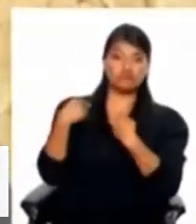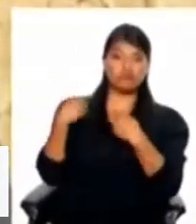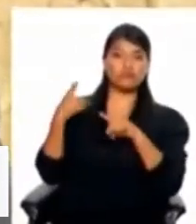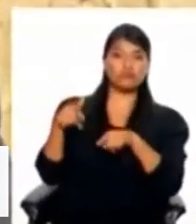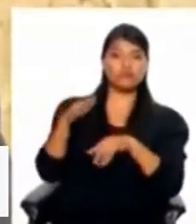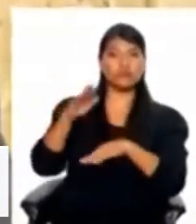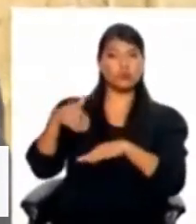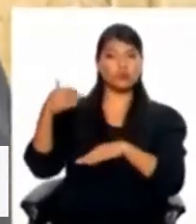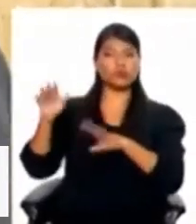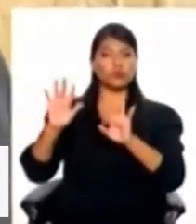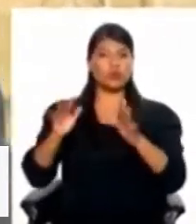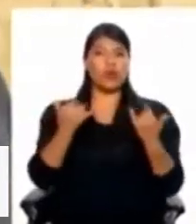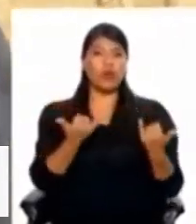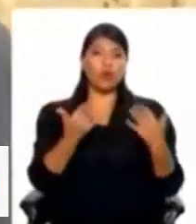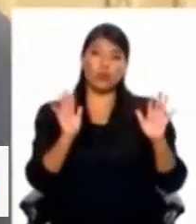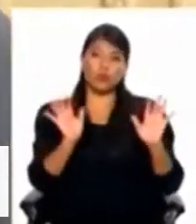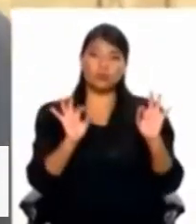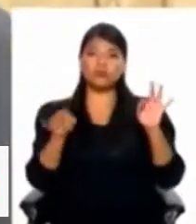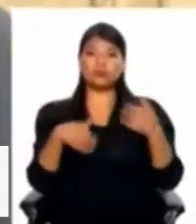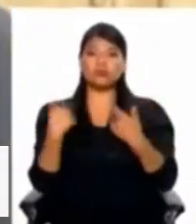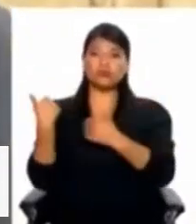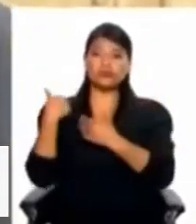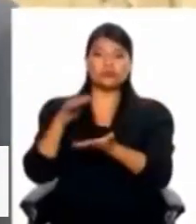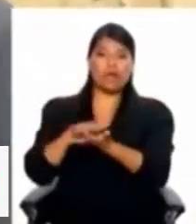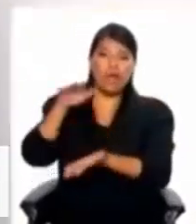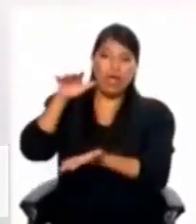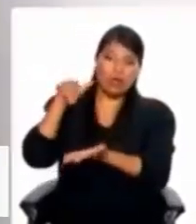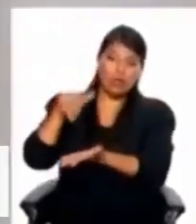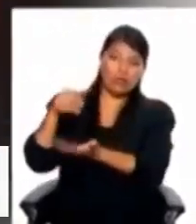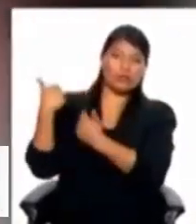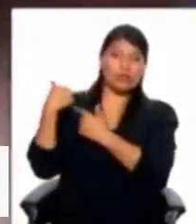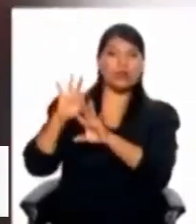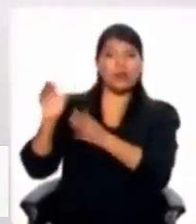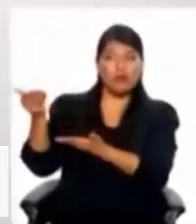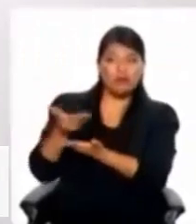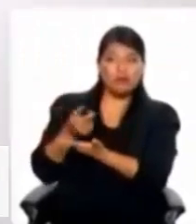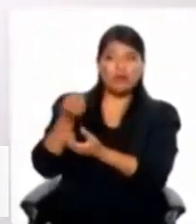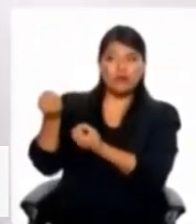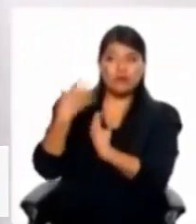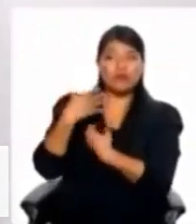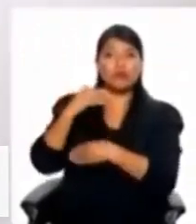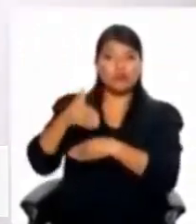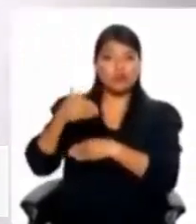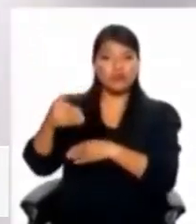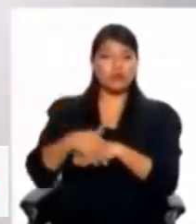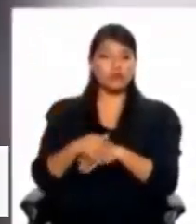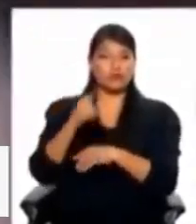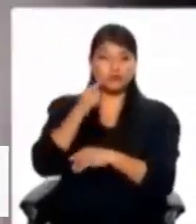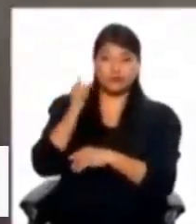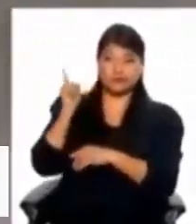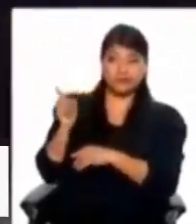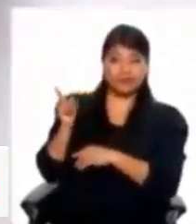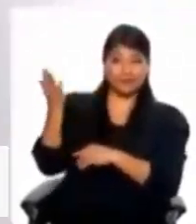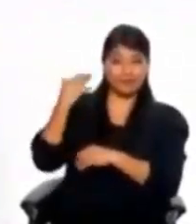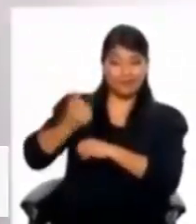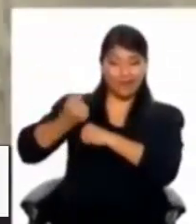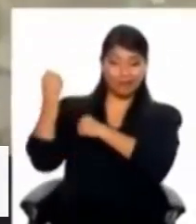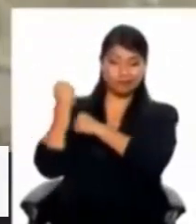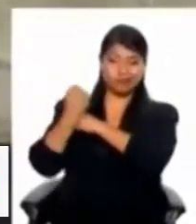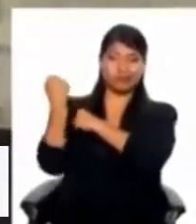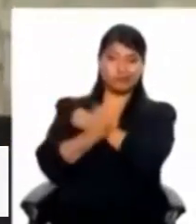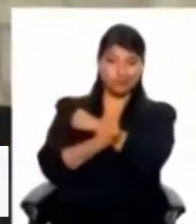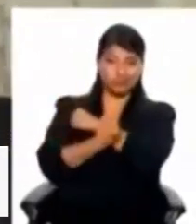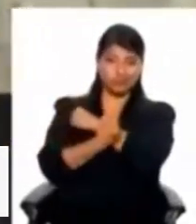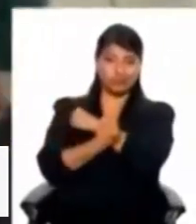cada solicitud, pero en este momento seguramente por la carga procesal no ha sido posible. Recordemos que Alonso Santa Cruz no solo acuchilló a